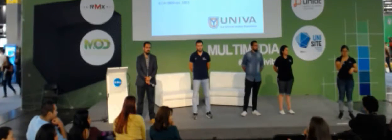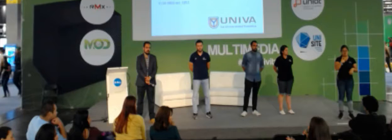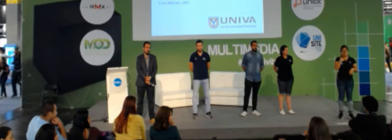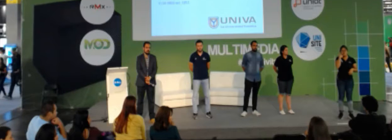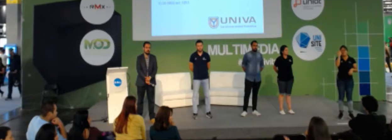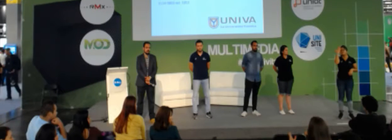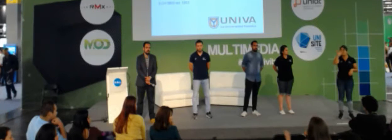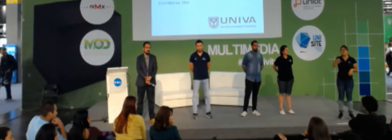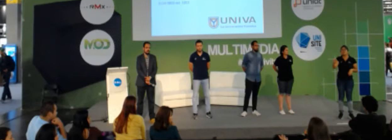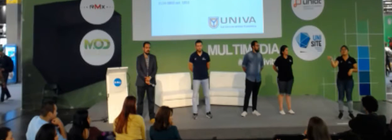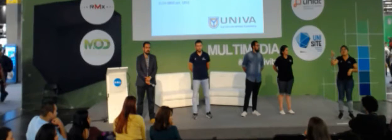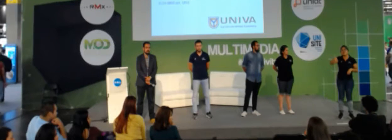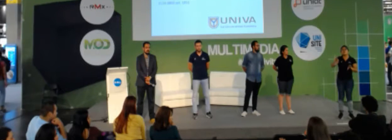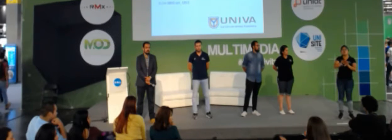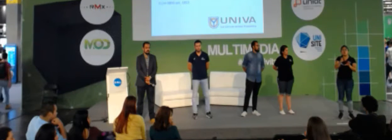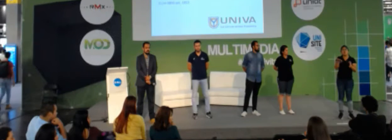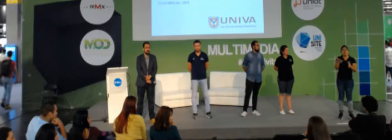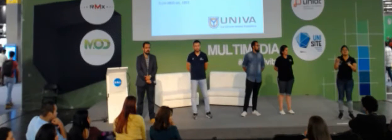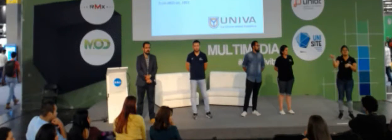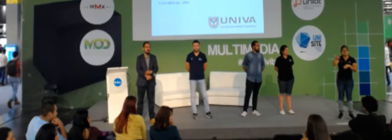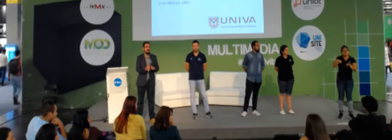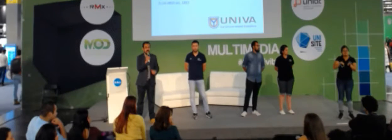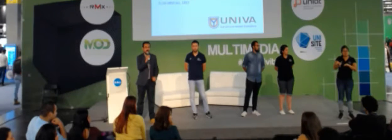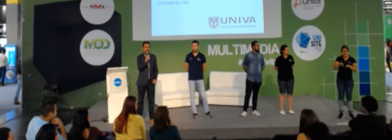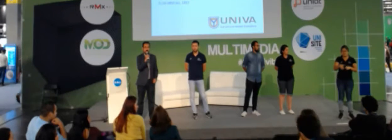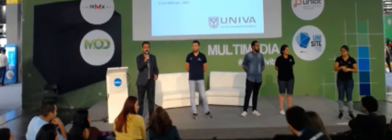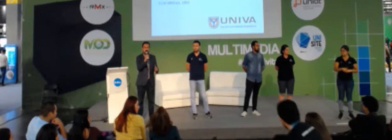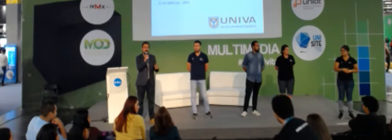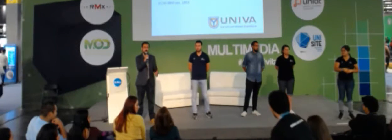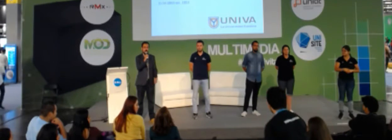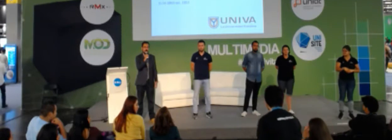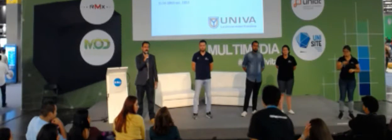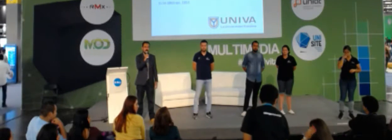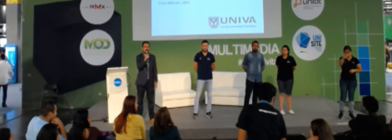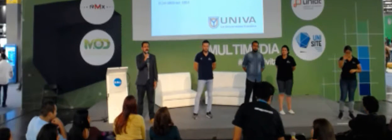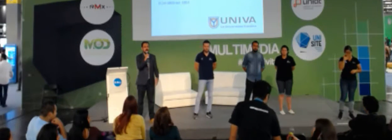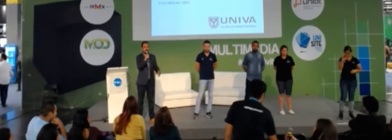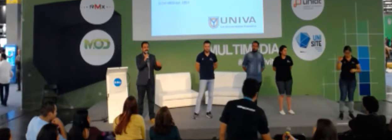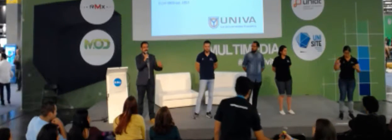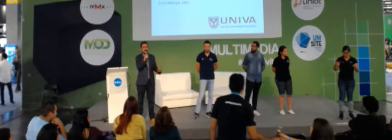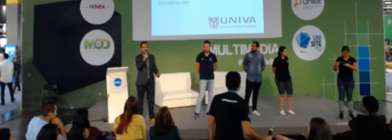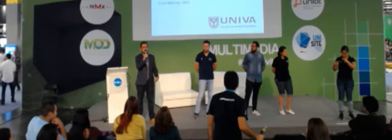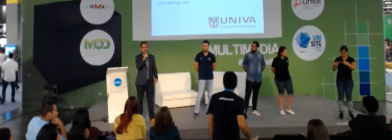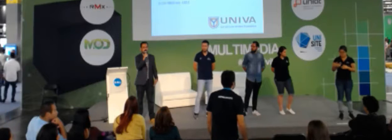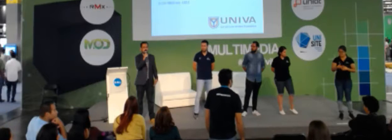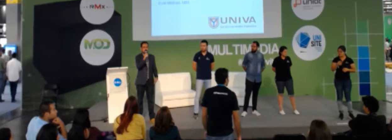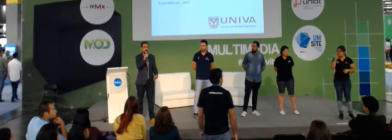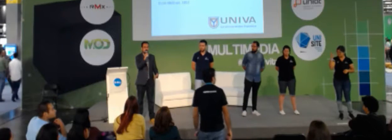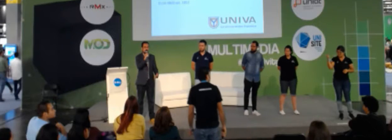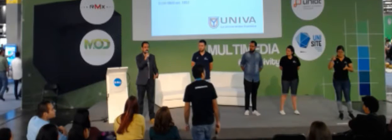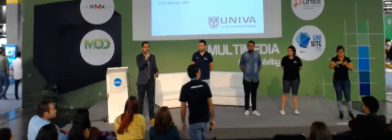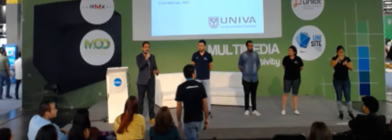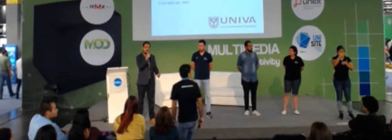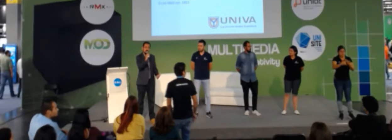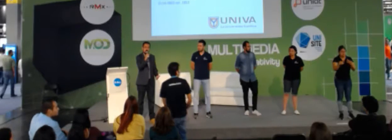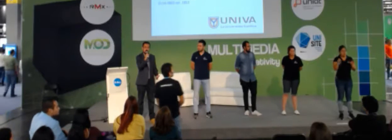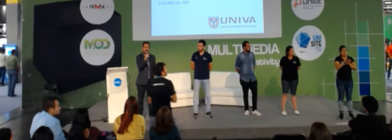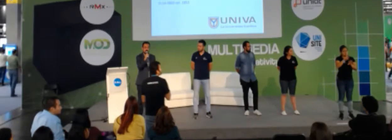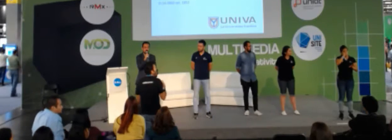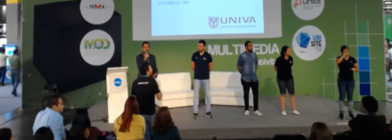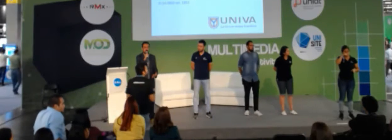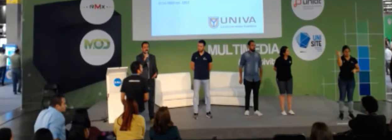igual me gustaría saber más o menos cómo es ahorita el panorama en ese sentido. Sí, es una muy buena pregunta. Para este tipo de proyectos, lo que nosotros hacemos